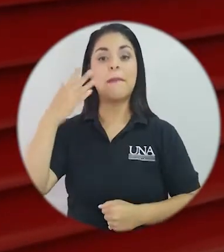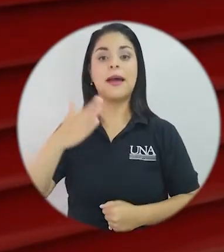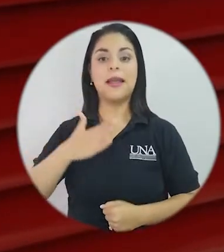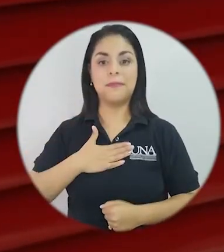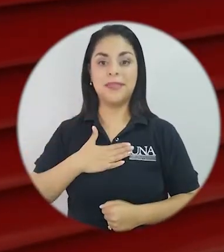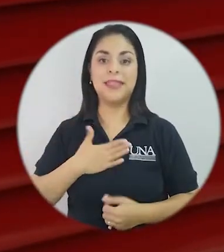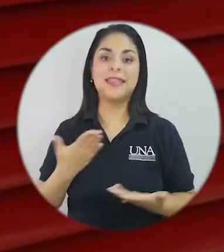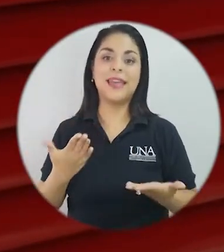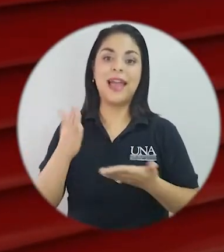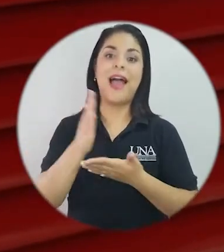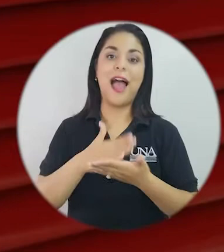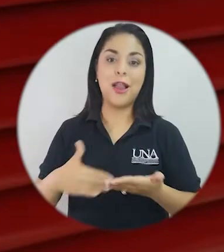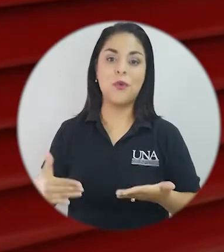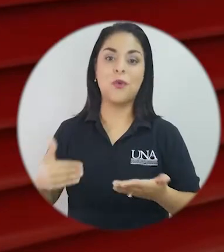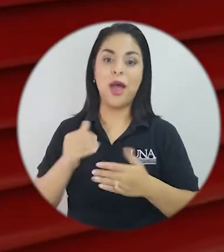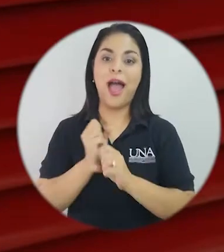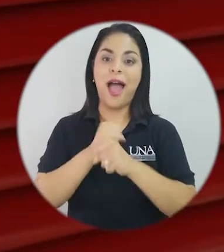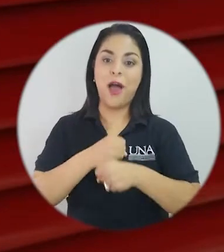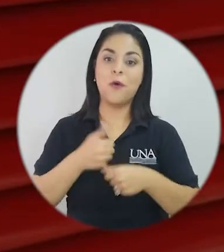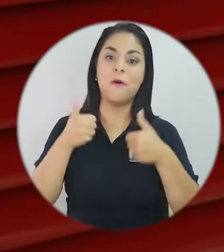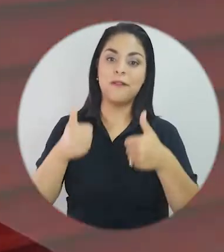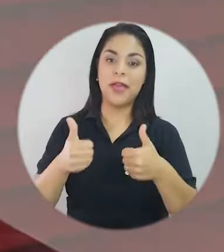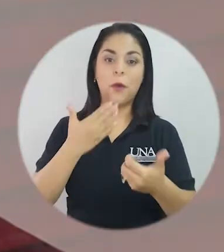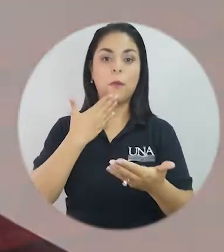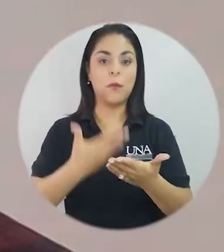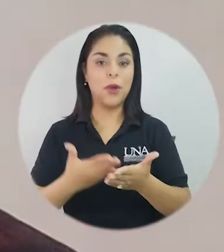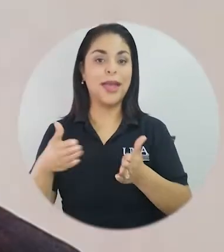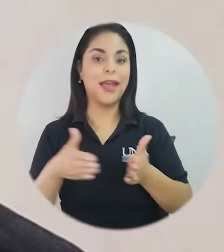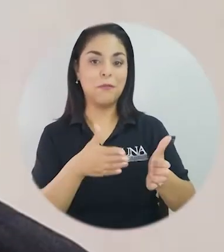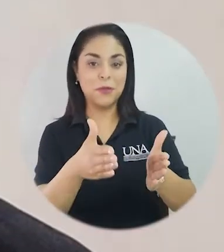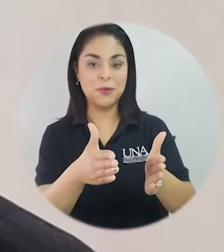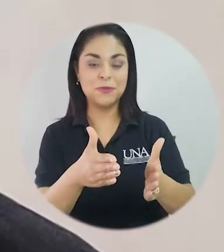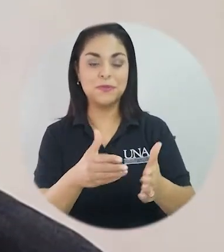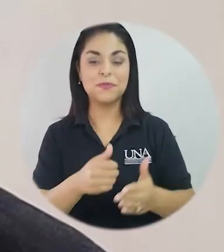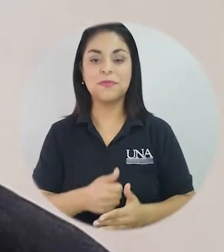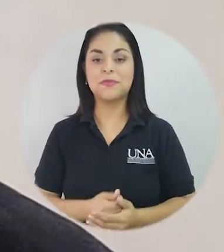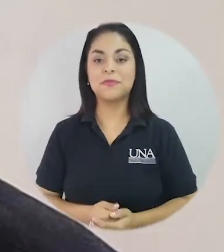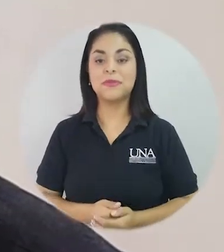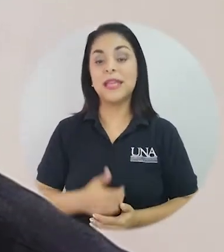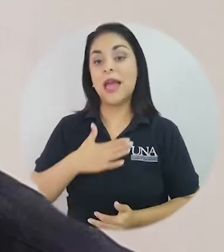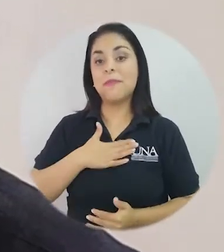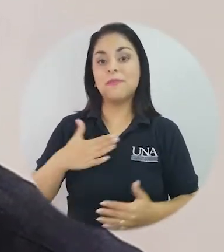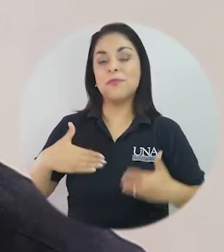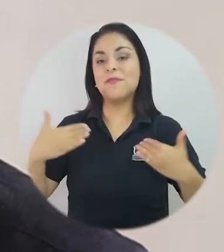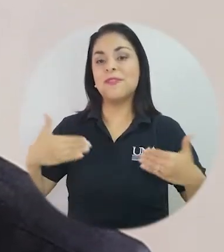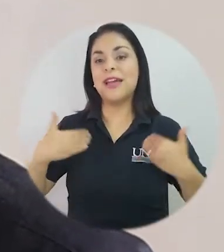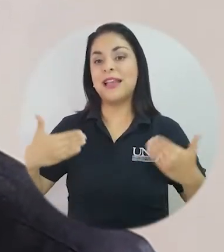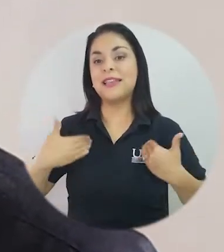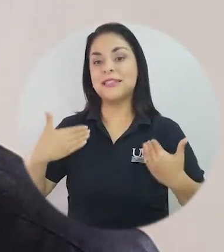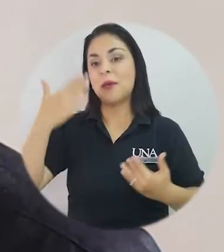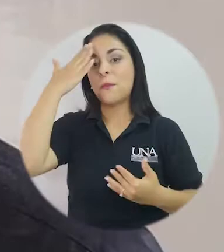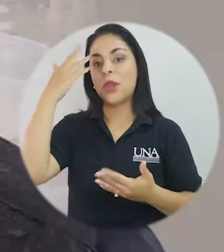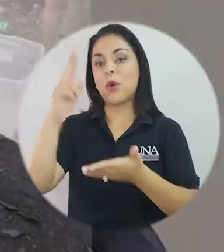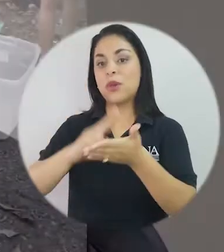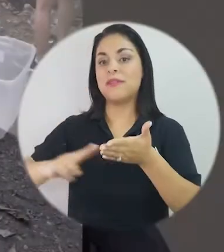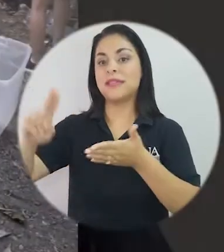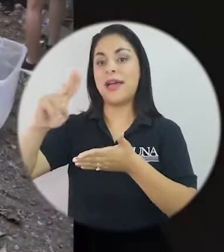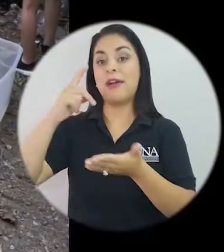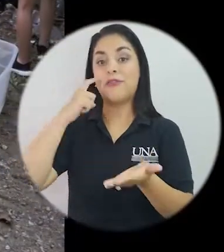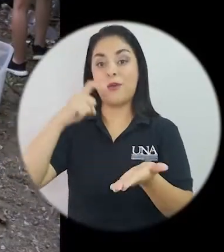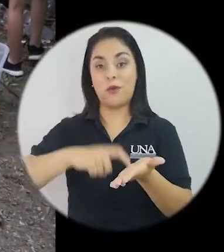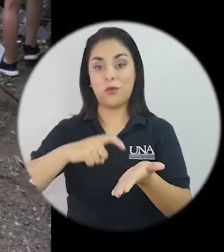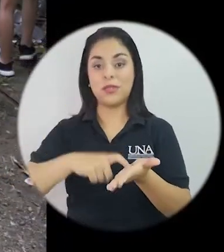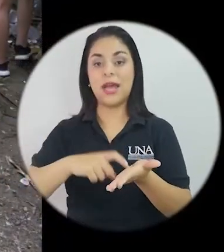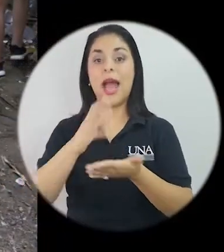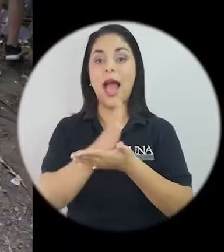creo que algo estamos haciendo bien, creo que vamos por buen camino y que, no sé, me pone muy feliz el hecho de que la universidad reconozca algo